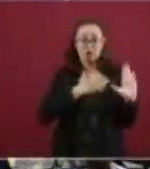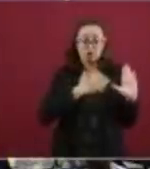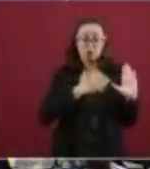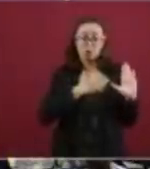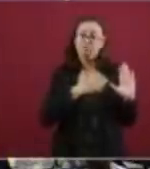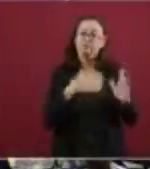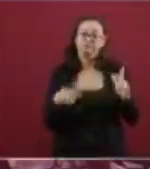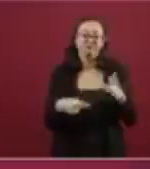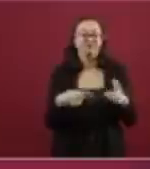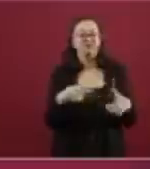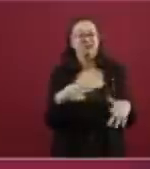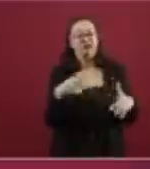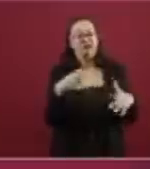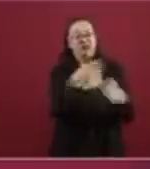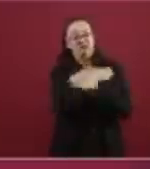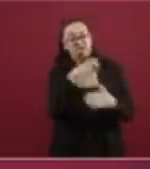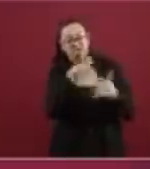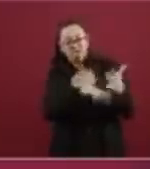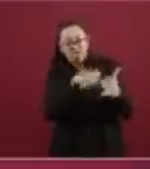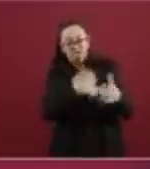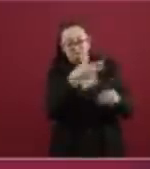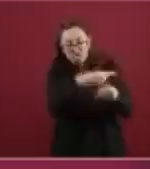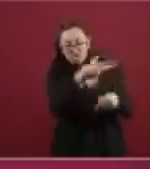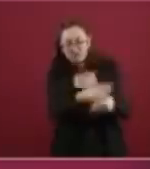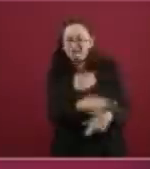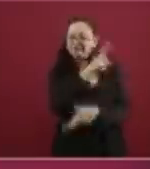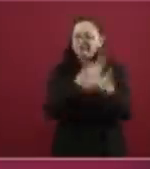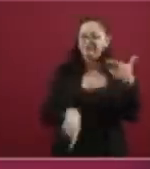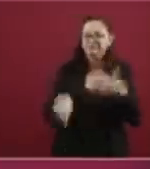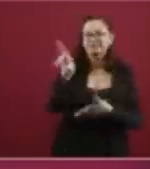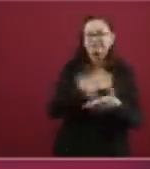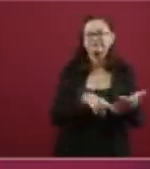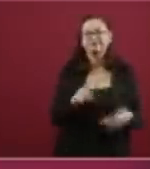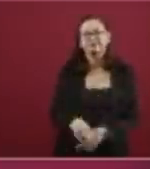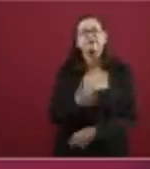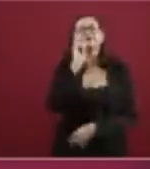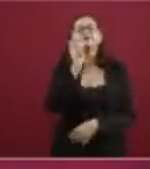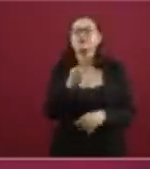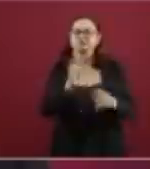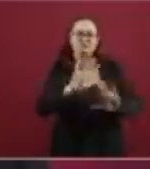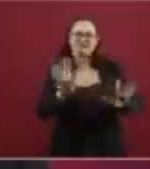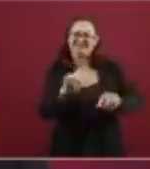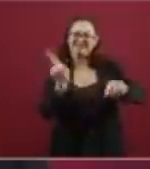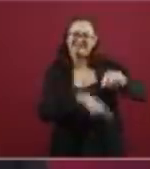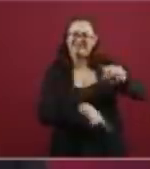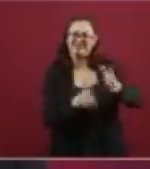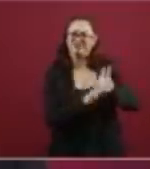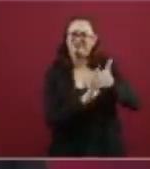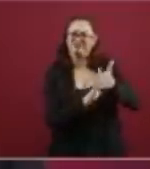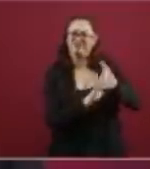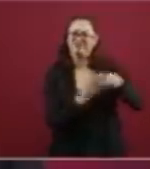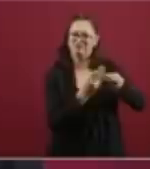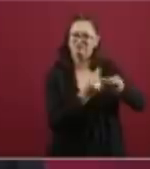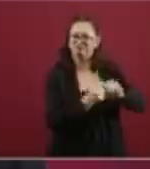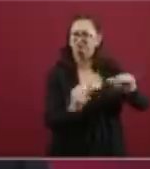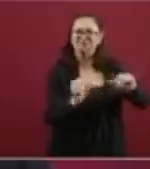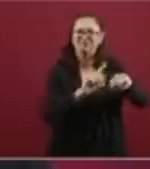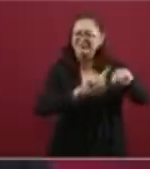Cancelar para mí es sinónimo de abrogar, de